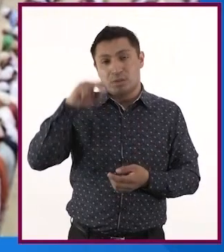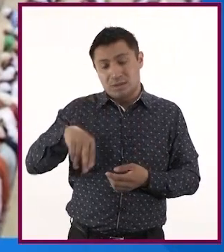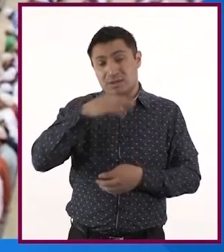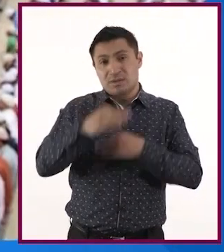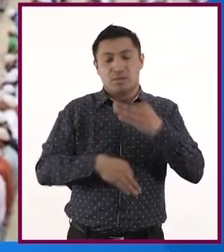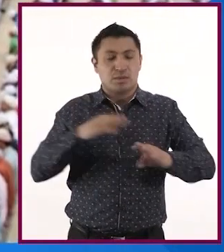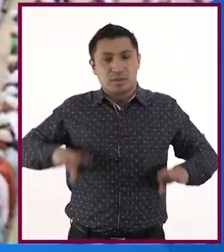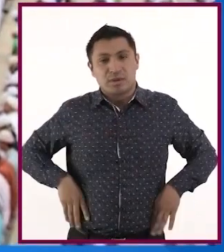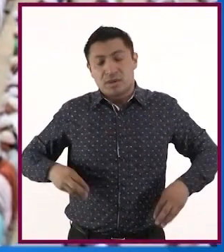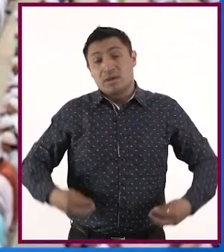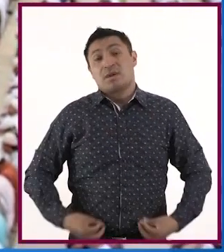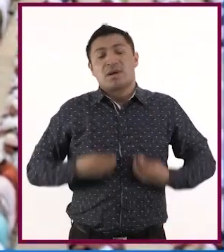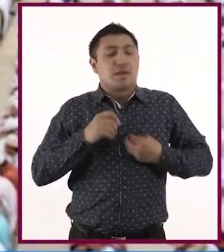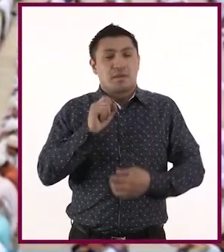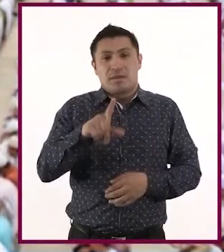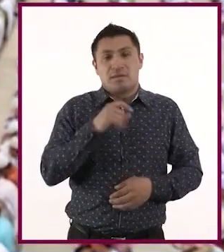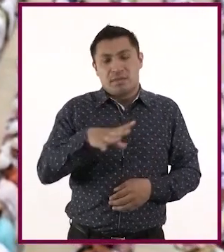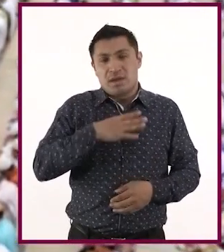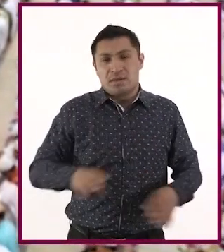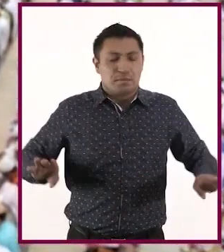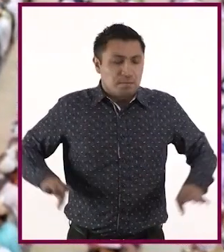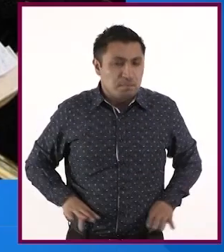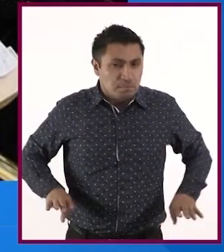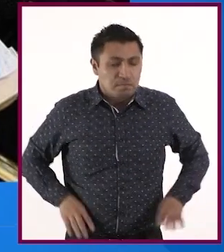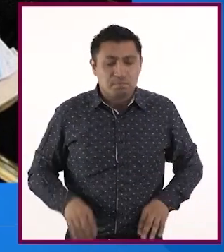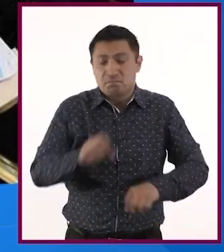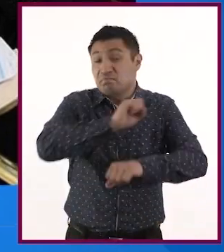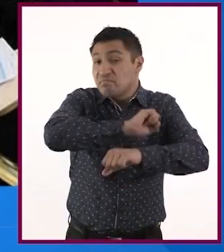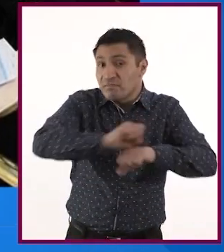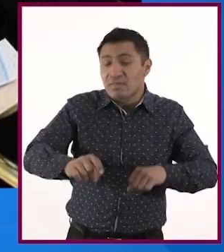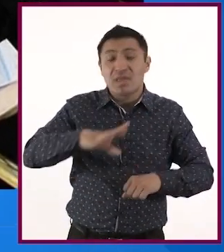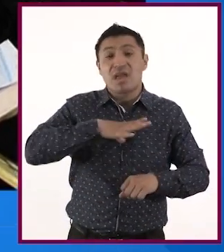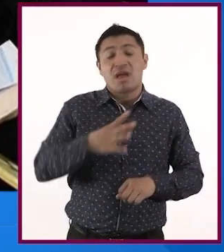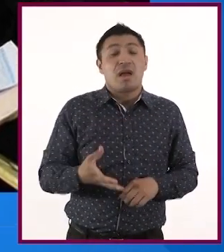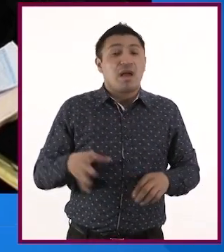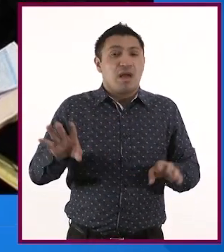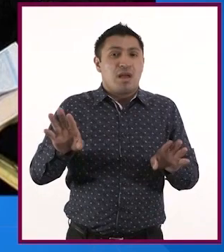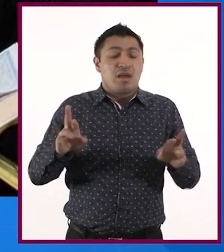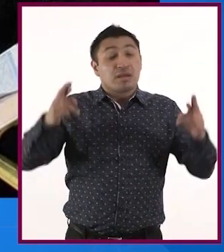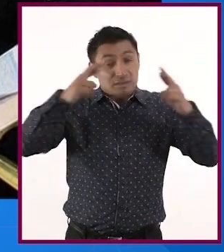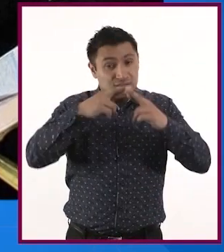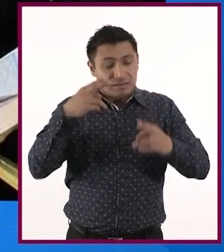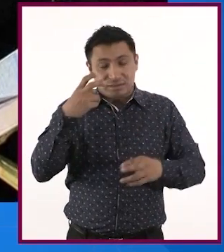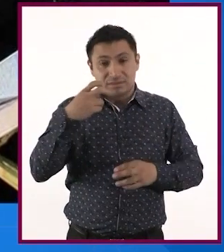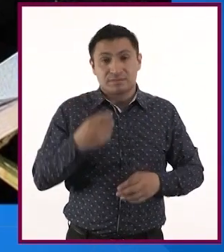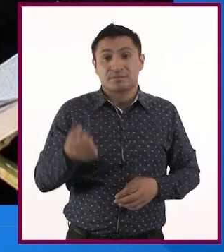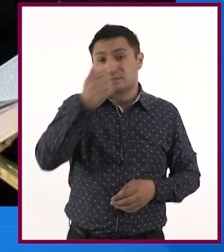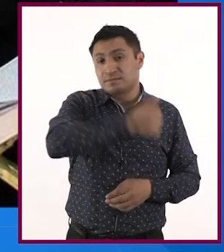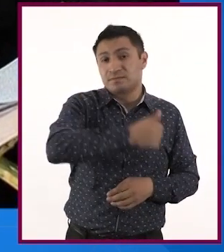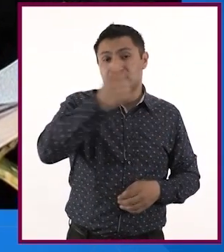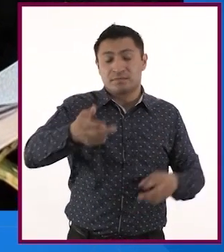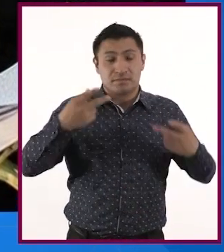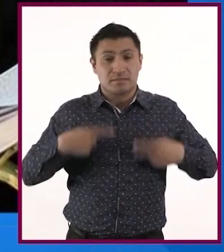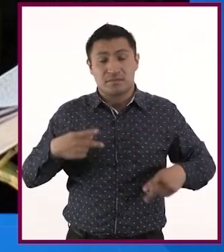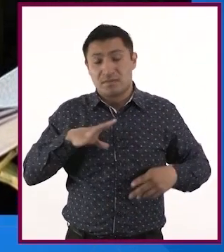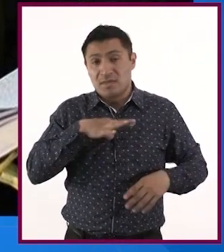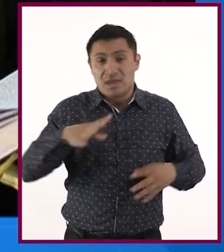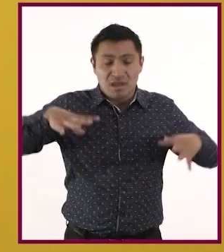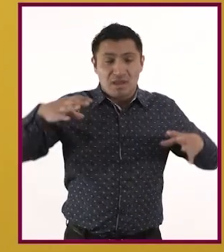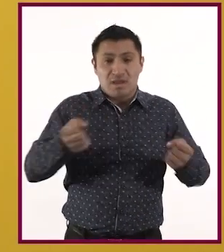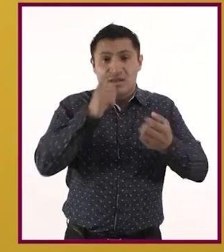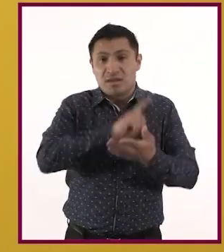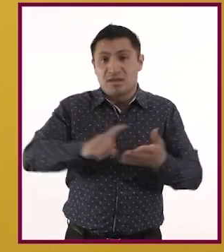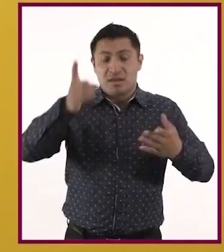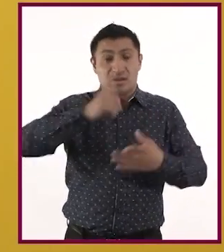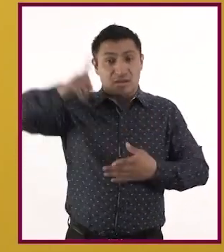los aspectos de la vida, incluso los comportamientos más simples, tienen un matiz religioso. Cada miembro hace posible el triunfo de los